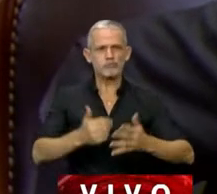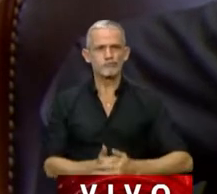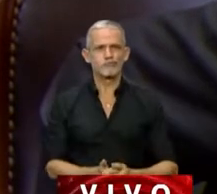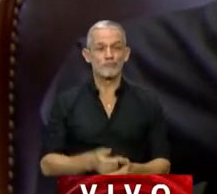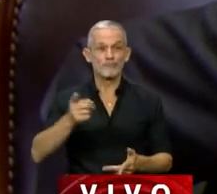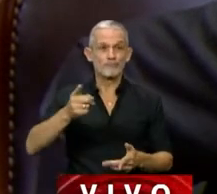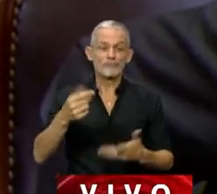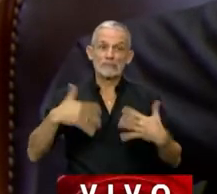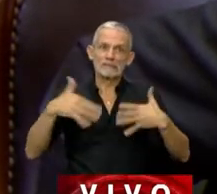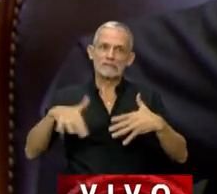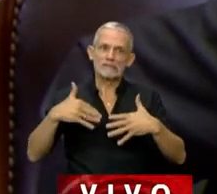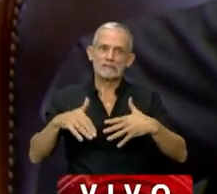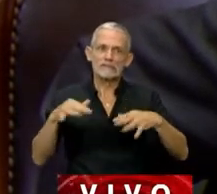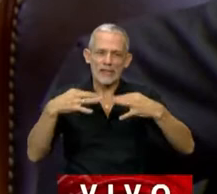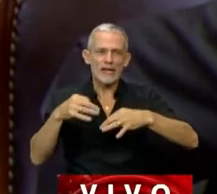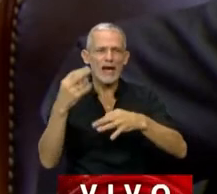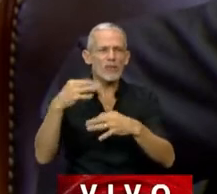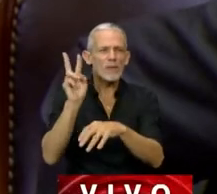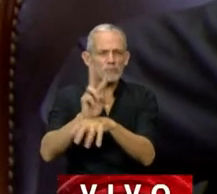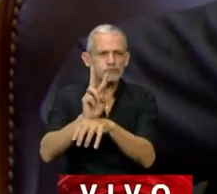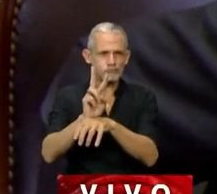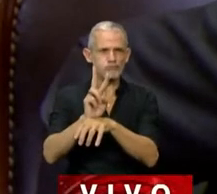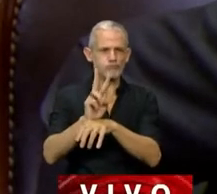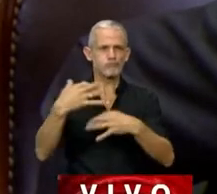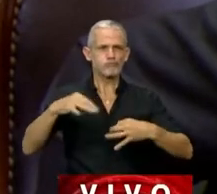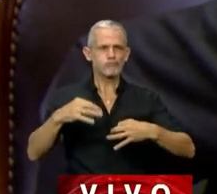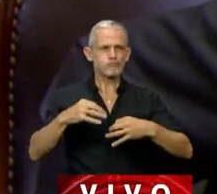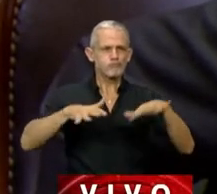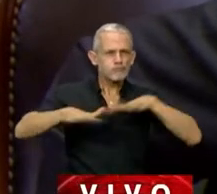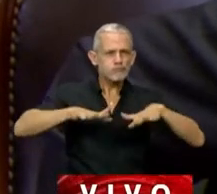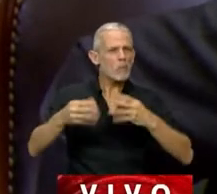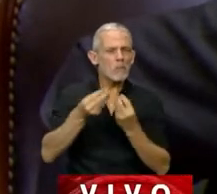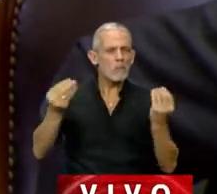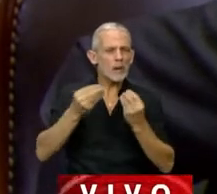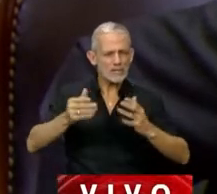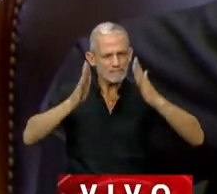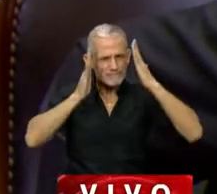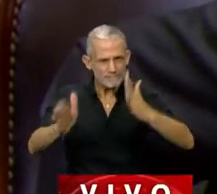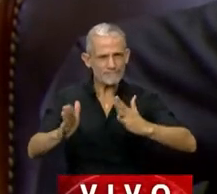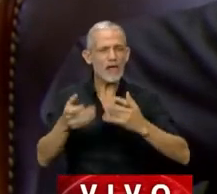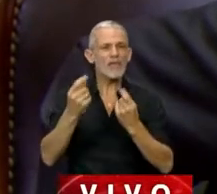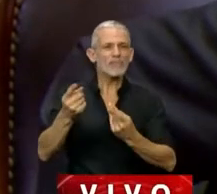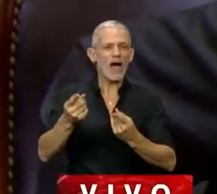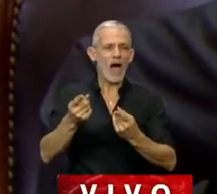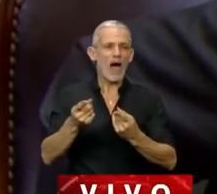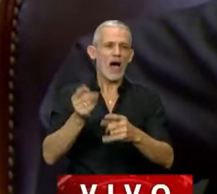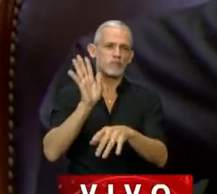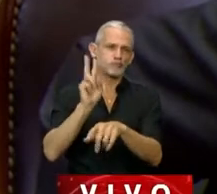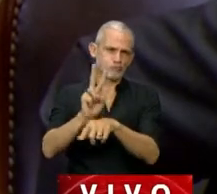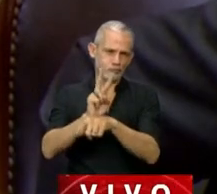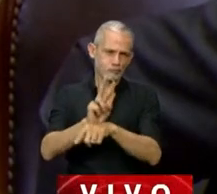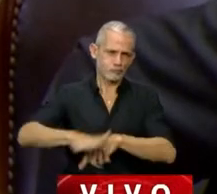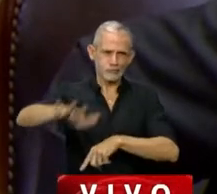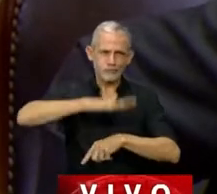nos parece que amerita la oportuna implementación de acciones dirigidas a garantizar la adecuada